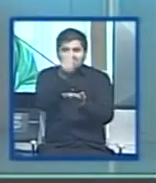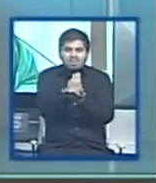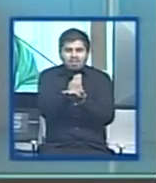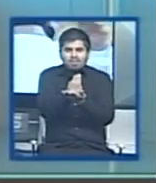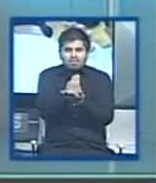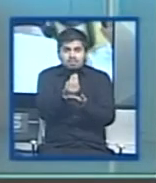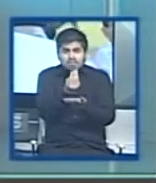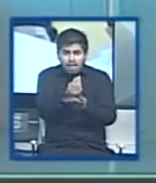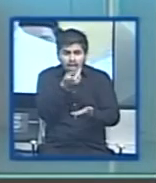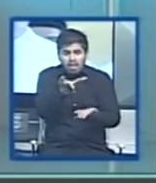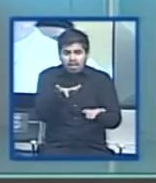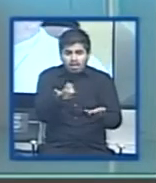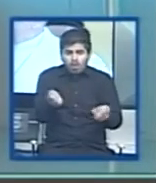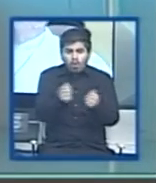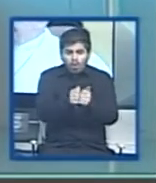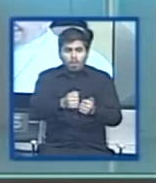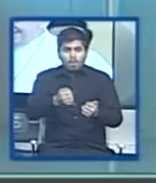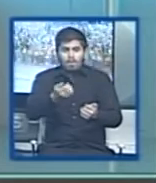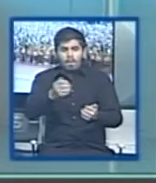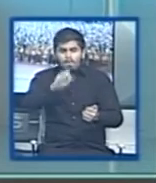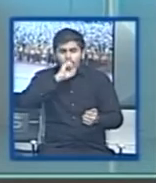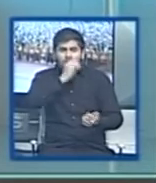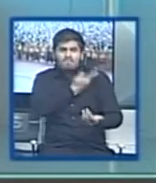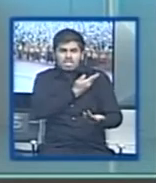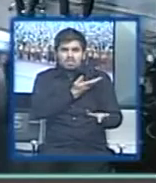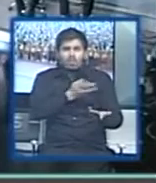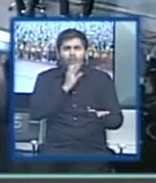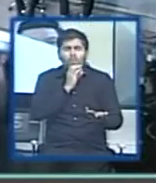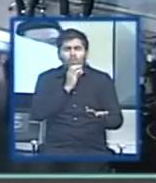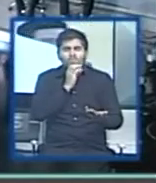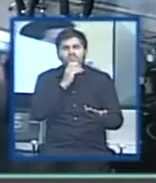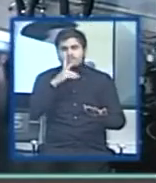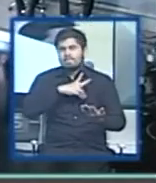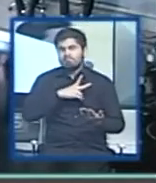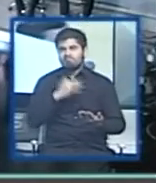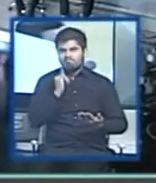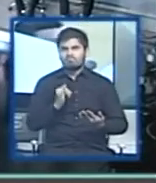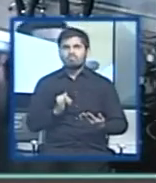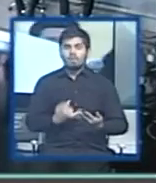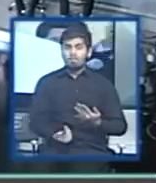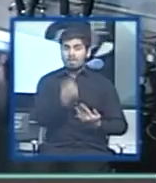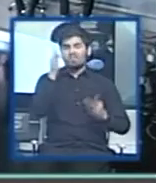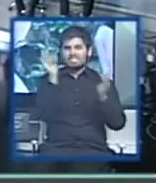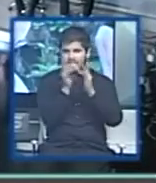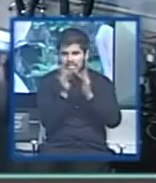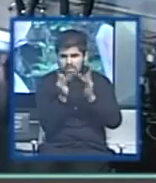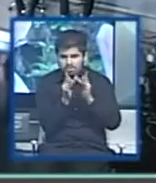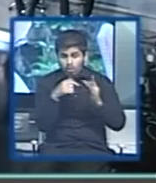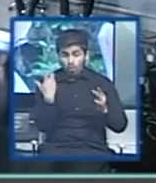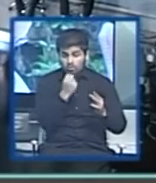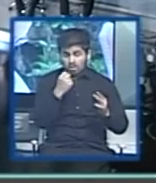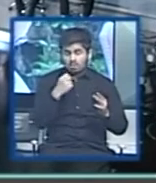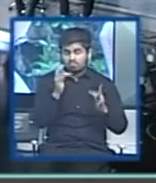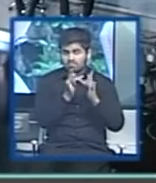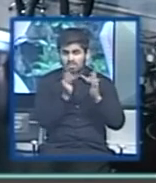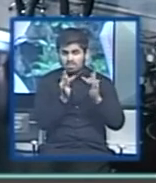visita del Papa Francisco? ¿Ustedes van a recepcionar en algún lugar? Claro, nosotros tenemos pensado, como decía, primero internet, utilizar un poco de esa